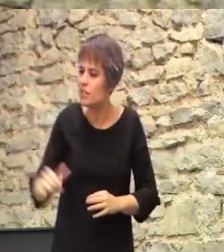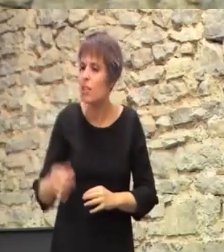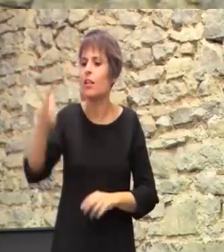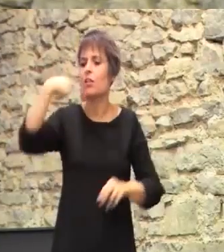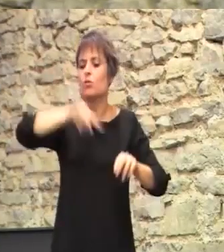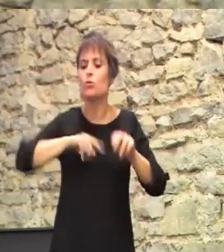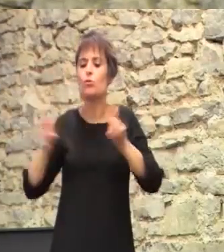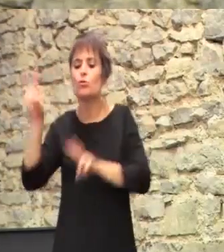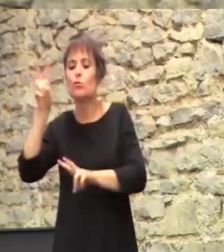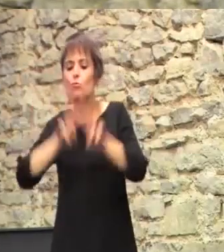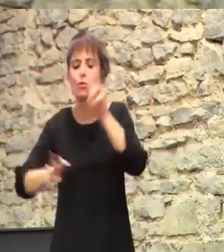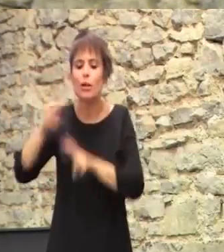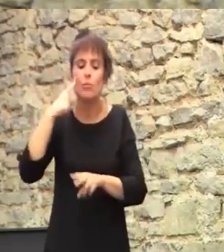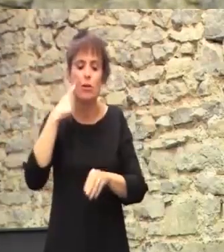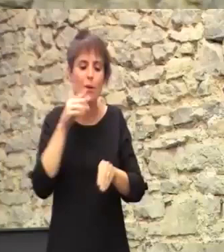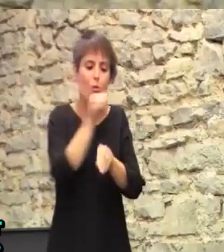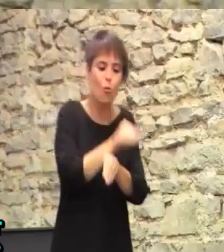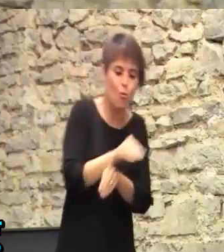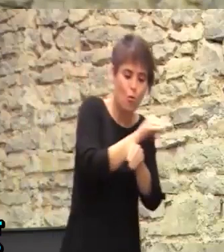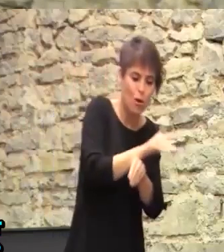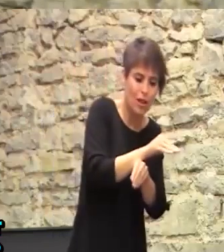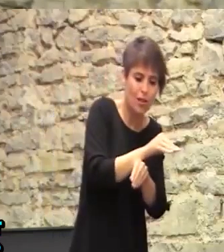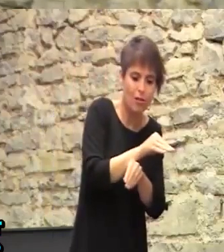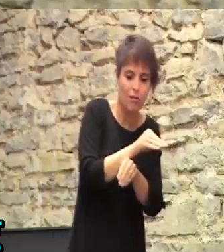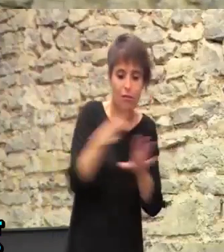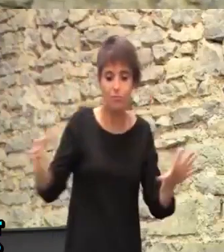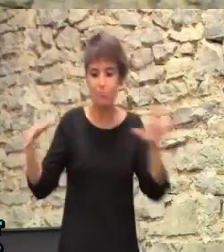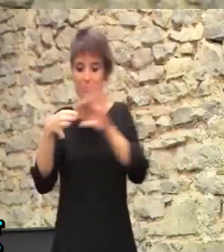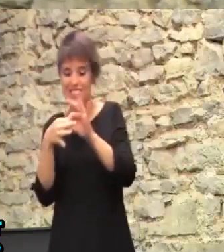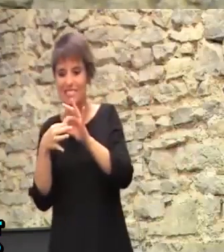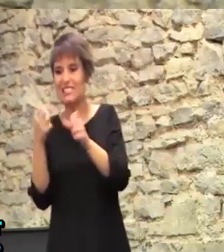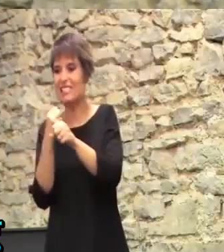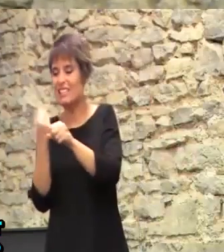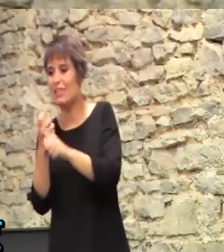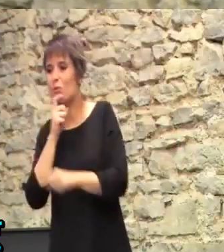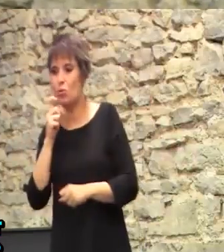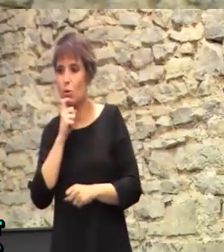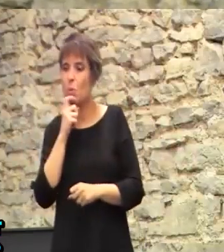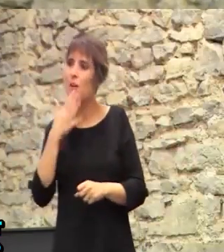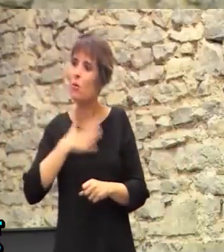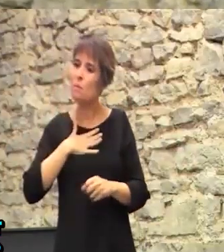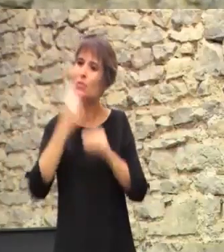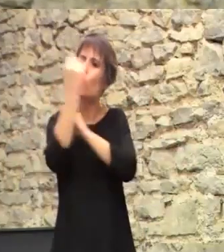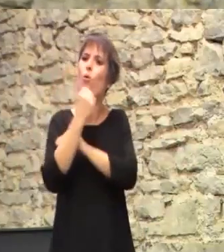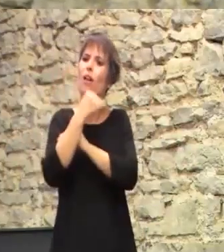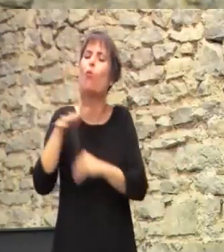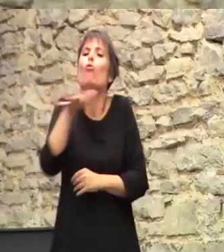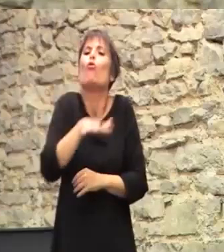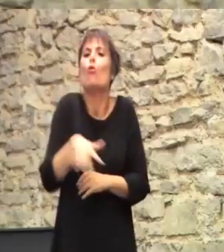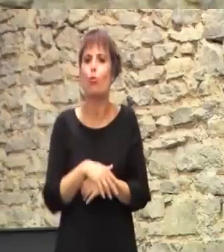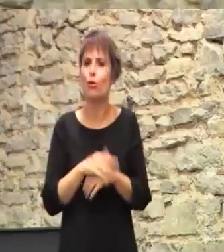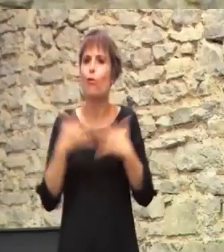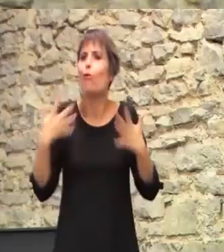cómo compatibilizar los cuidados que ofrecemos pero alguna vez nos pusimos a pensar cuáles son los cuidados que recibimos